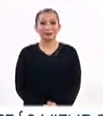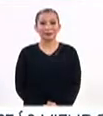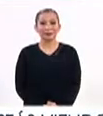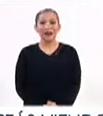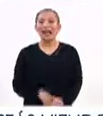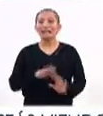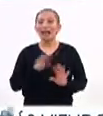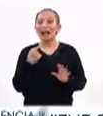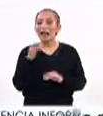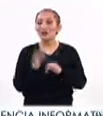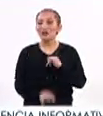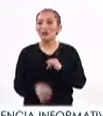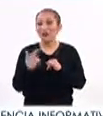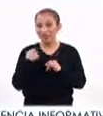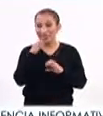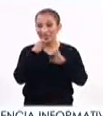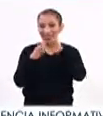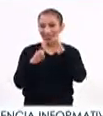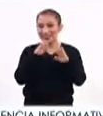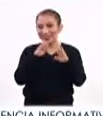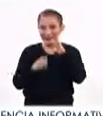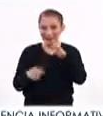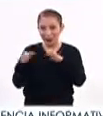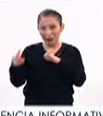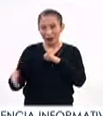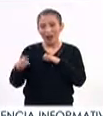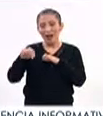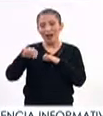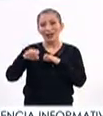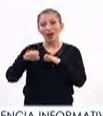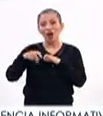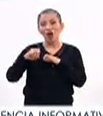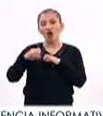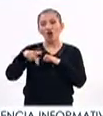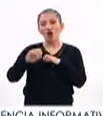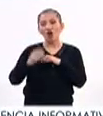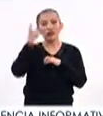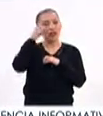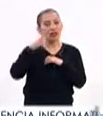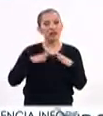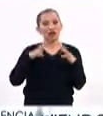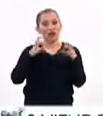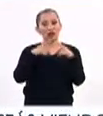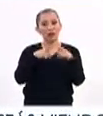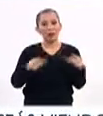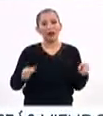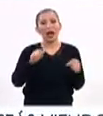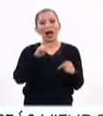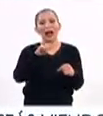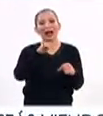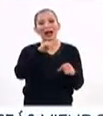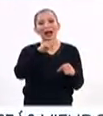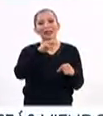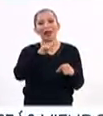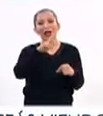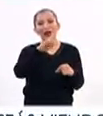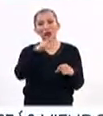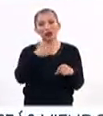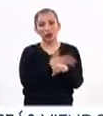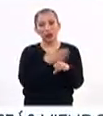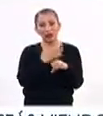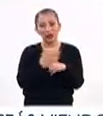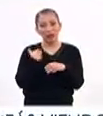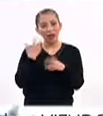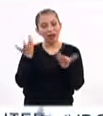Pues estamos ya en la parte final de esta charla con Naoko Sugimoto, directora de la Fundación Japón, y con Alejandra Rojas, coordinadora